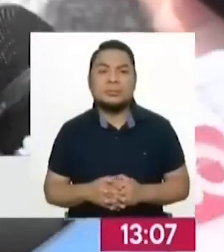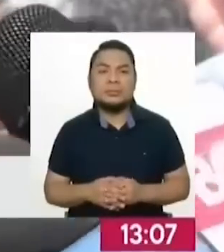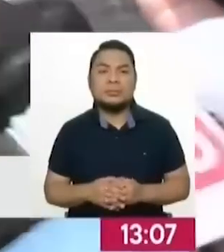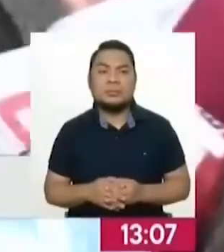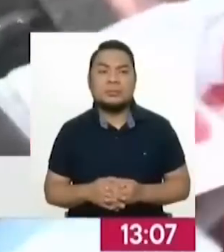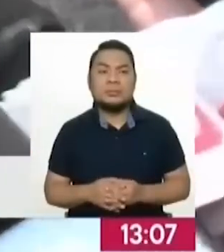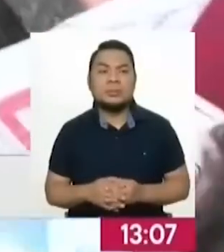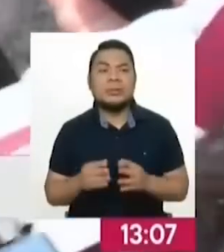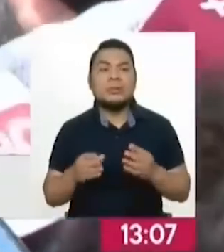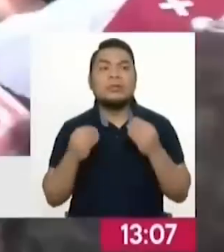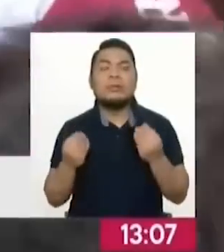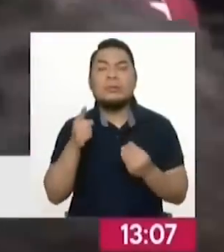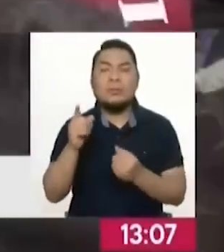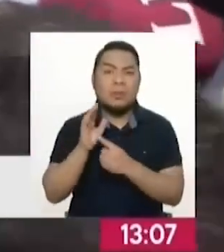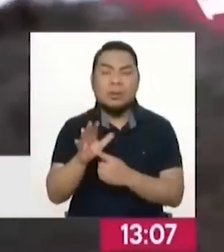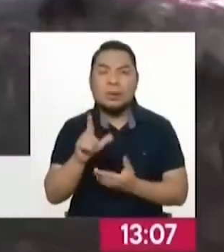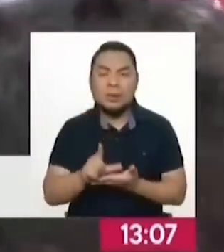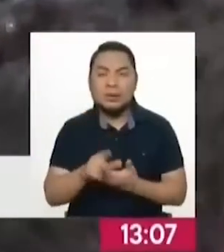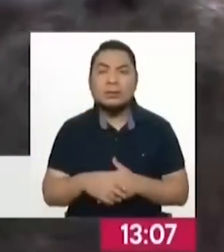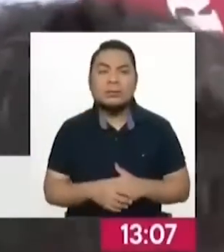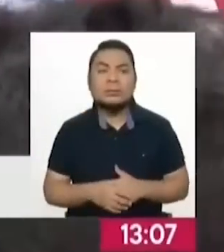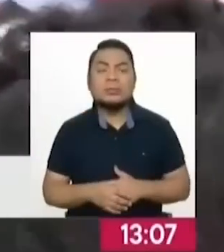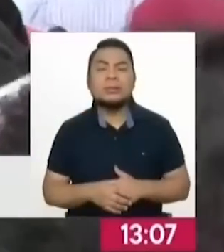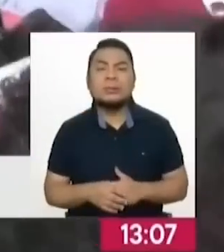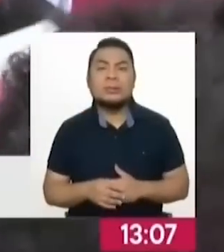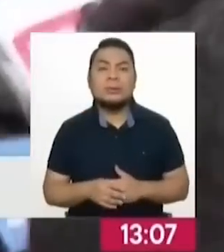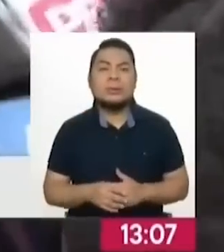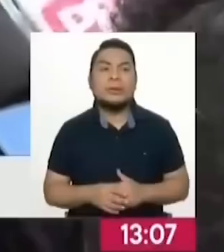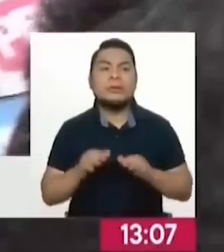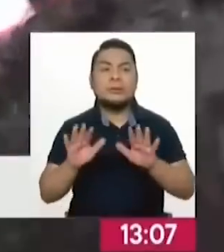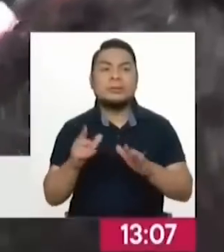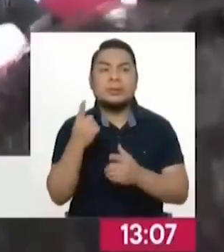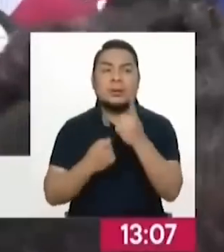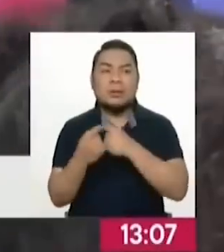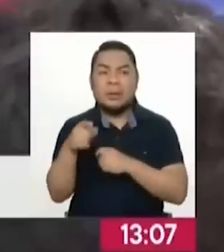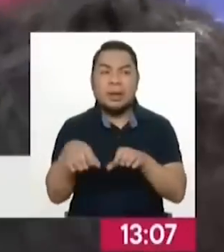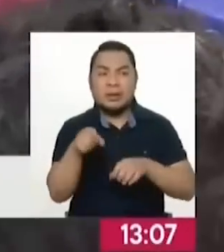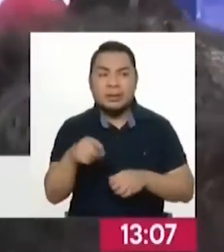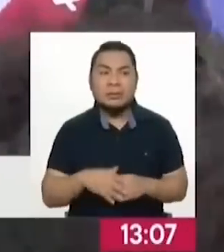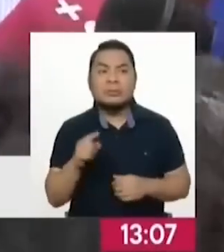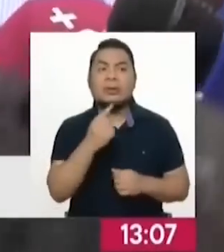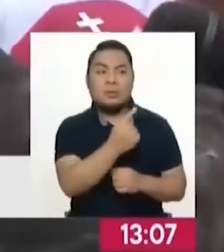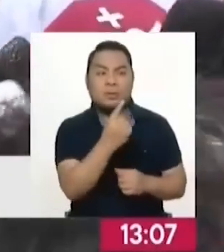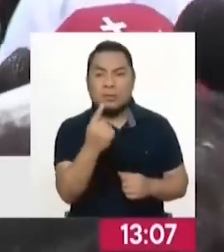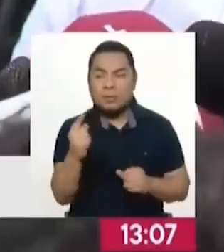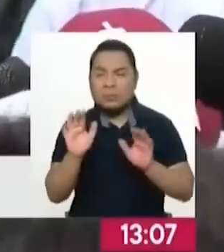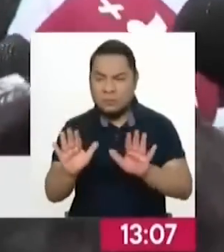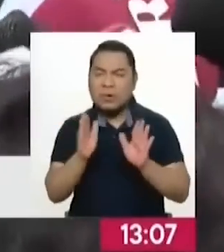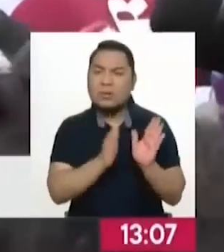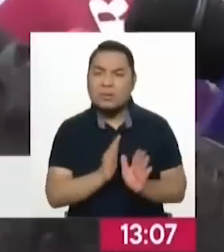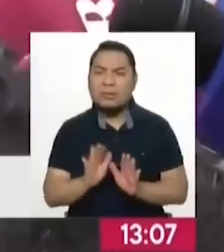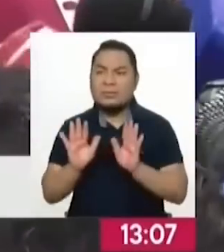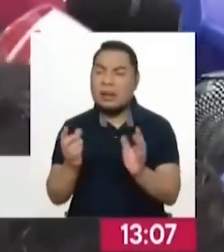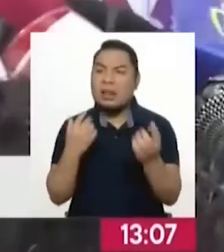¿Cómo se va a relacionar Lima con el gobierno? Señora Eliada, disculpe la molestia. Sí, pero la pregunta que hace... Vamos uno por uno para